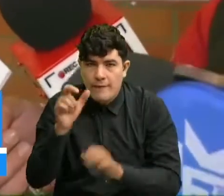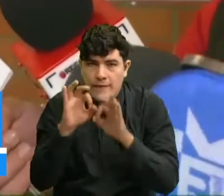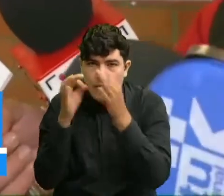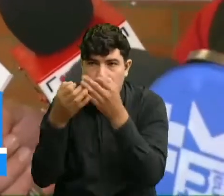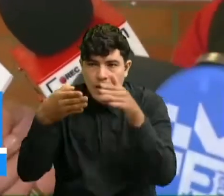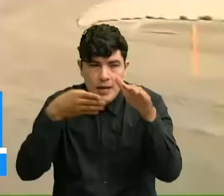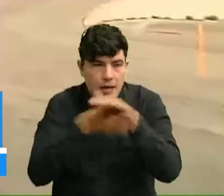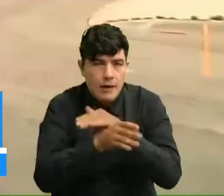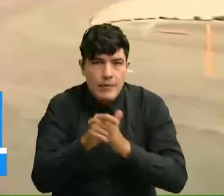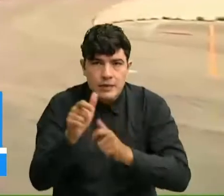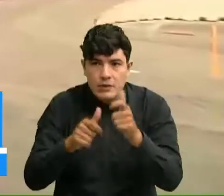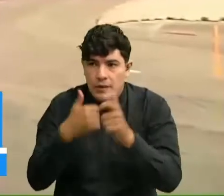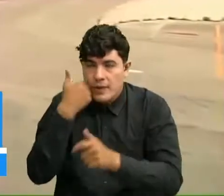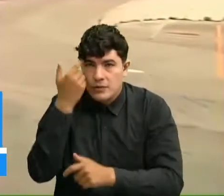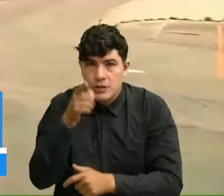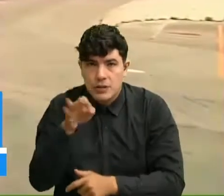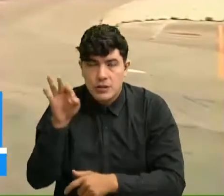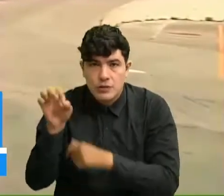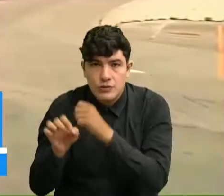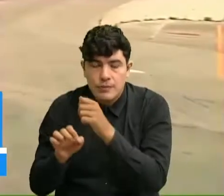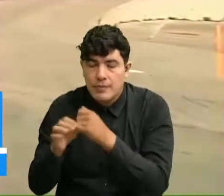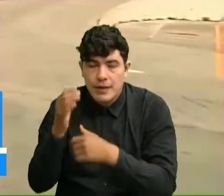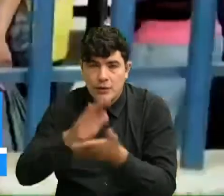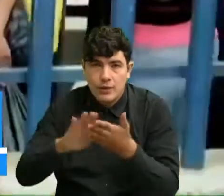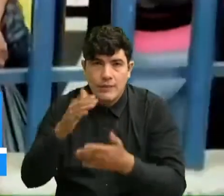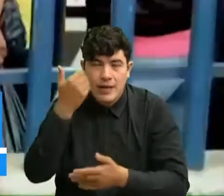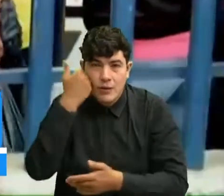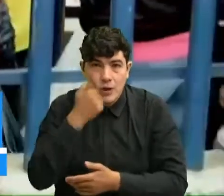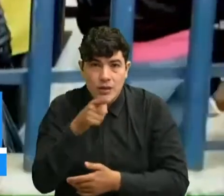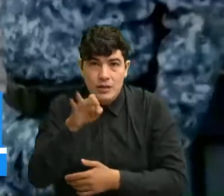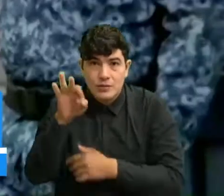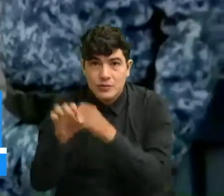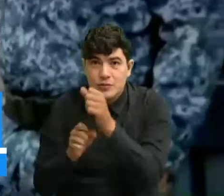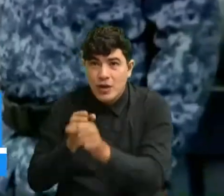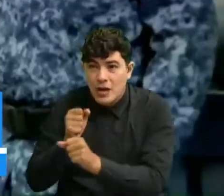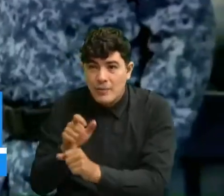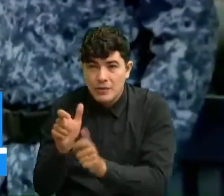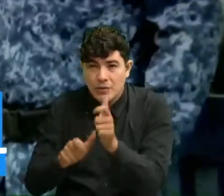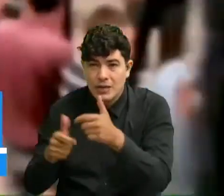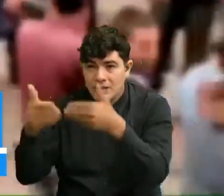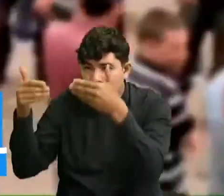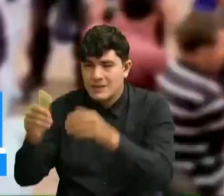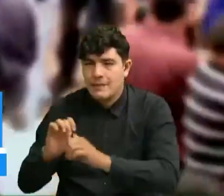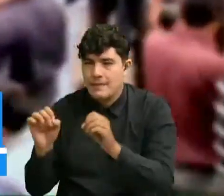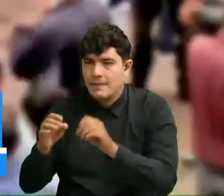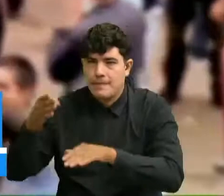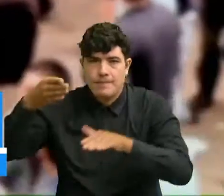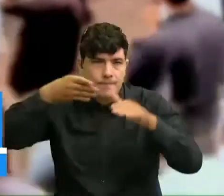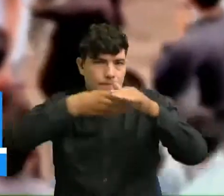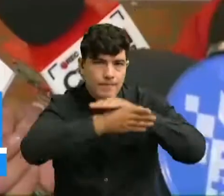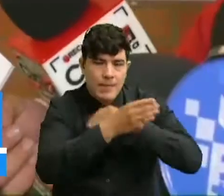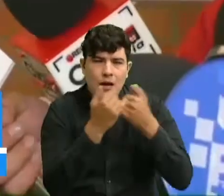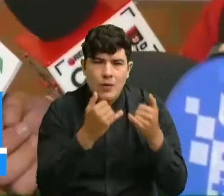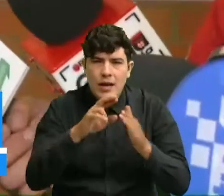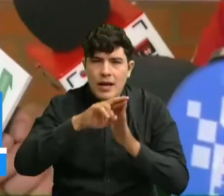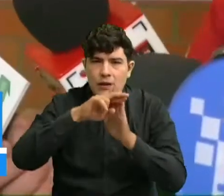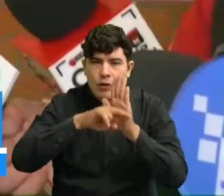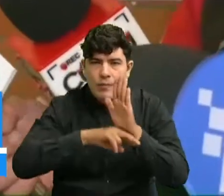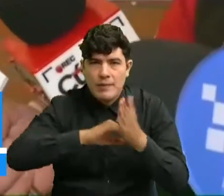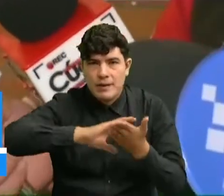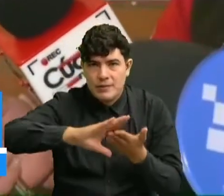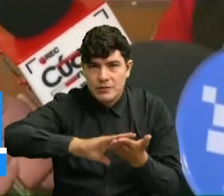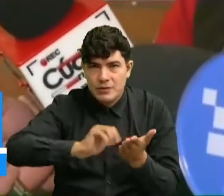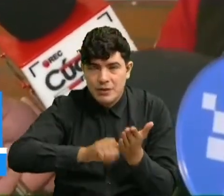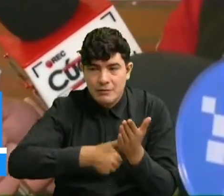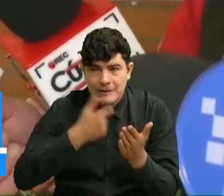recibir discapacitados, no vamos a recibir menores de edad, y vamos a ver si lo hacemos por pico y placa. Estamos trabajando en eso. Aquí lo que se